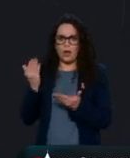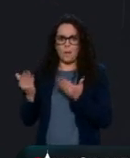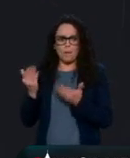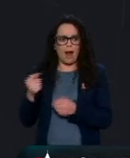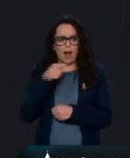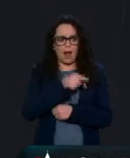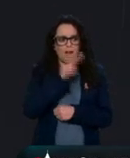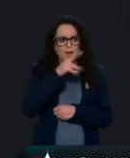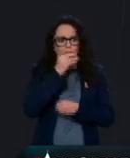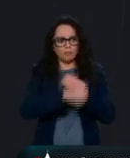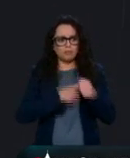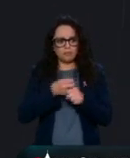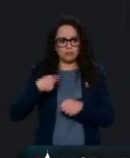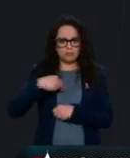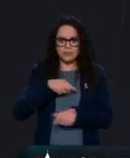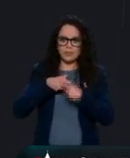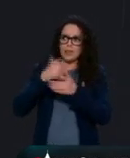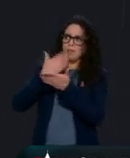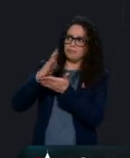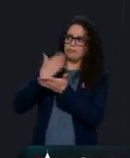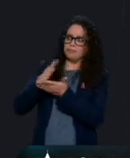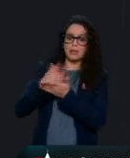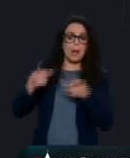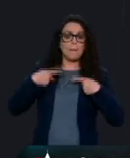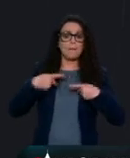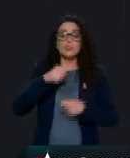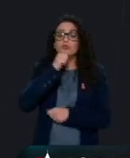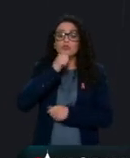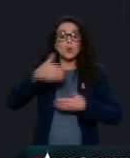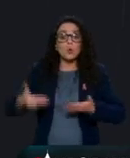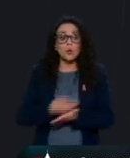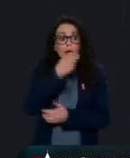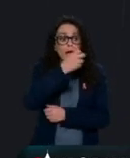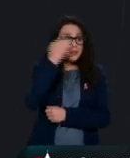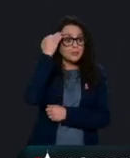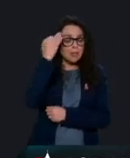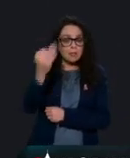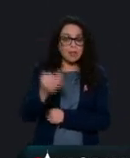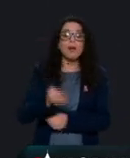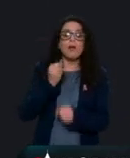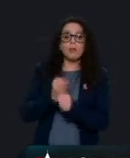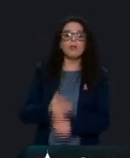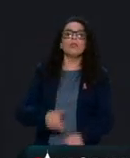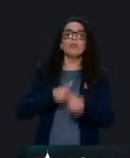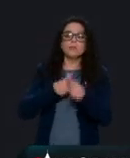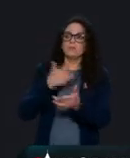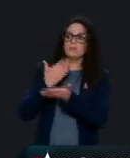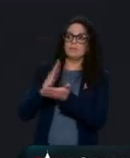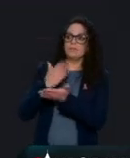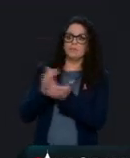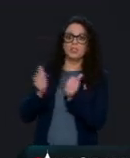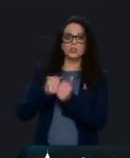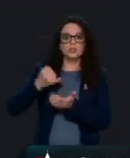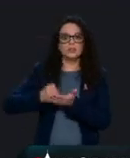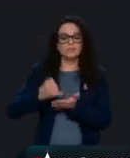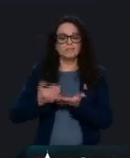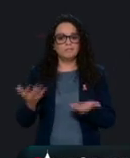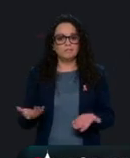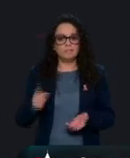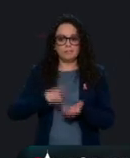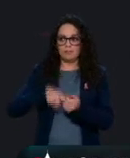e incluso mucha gente que ni siquiera había nacido en aquel entonces está pagando el desastre de este rescate